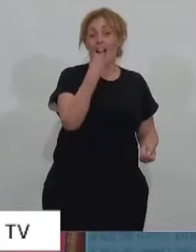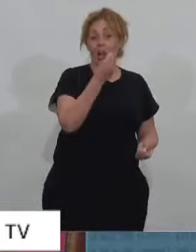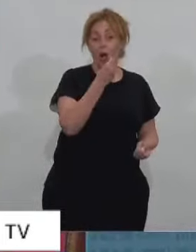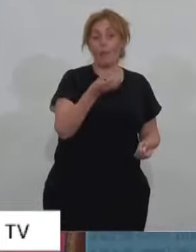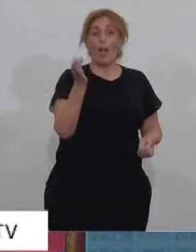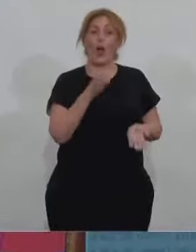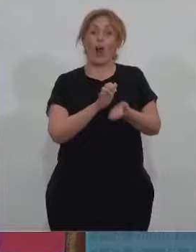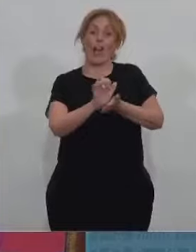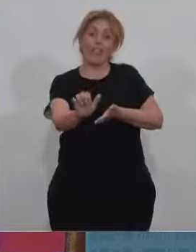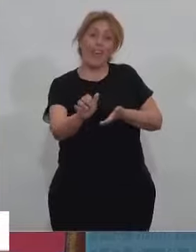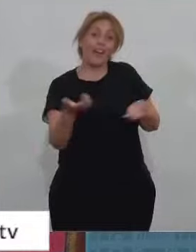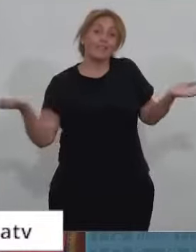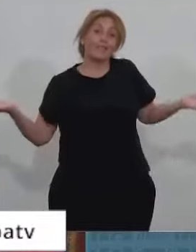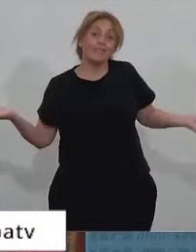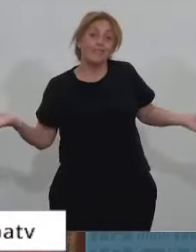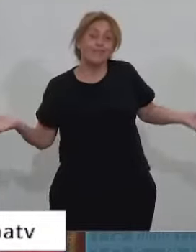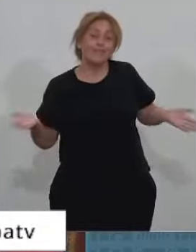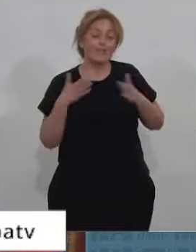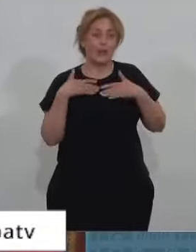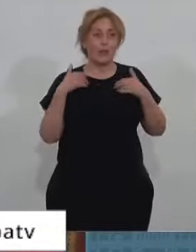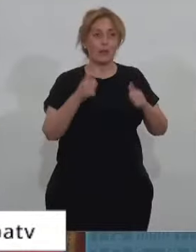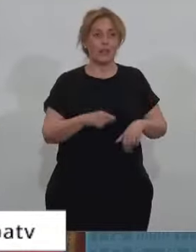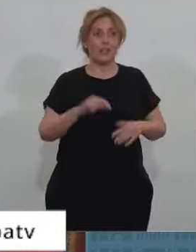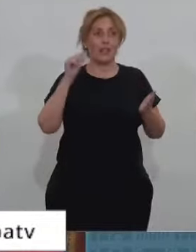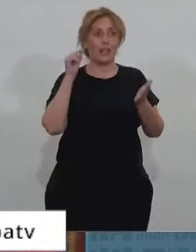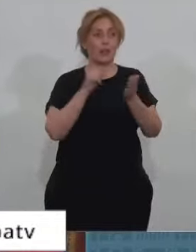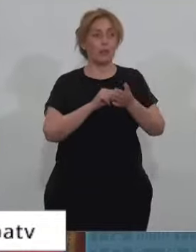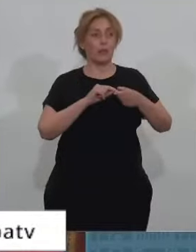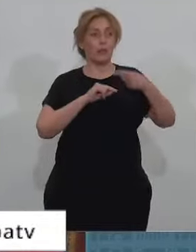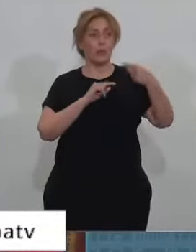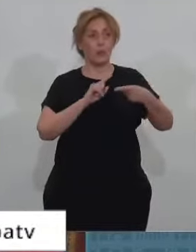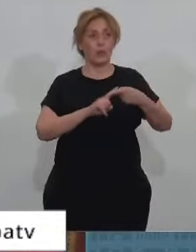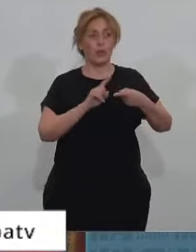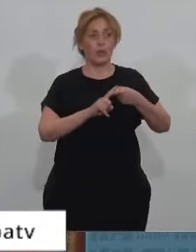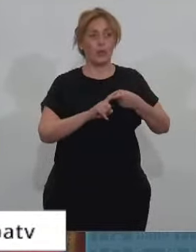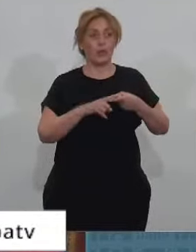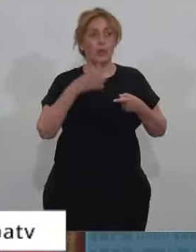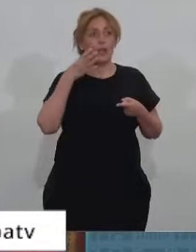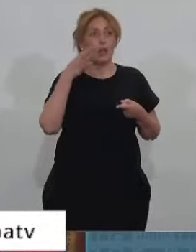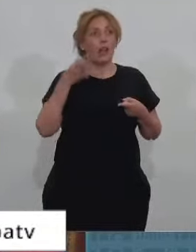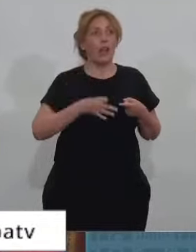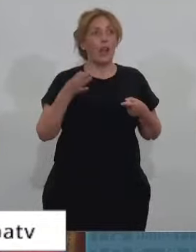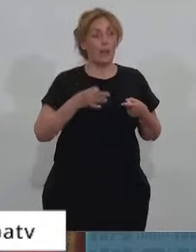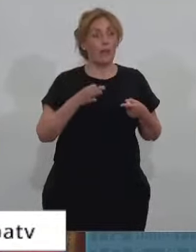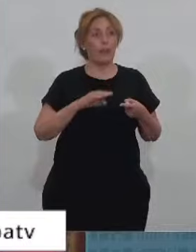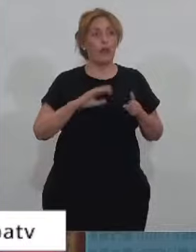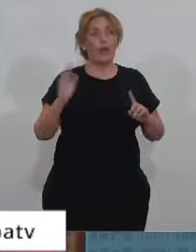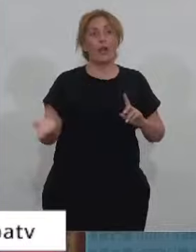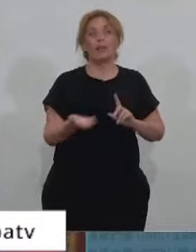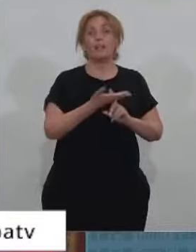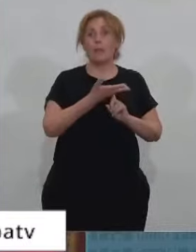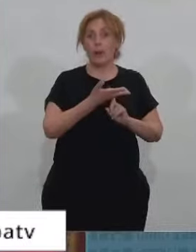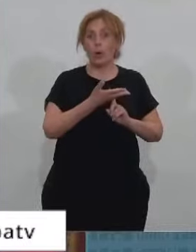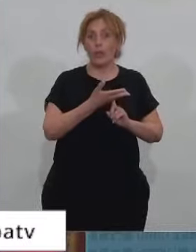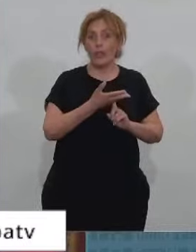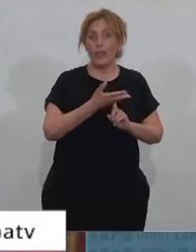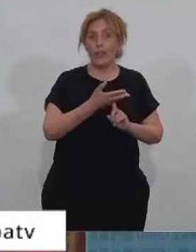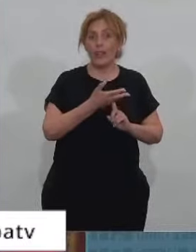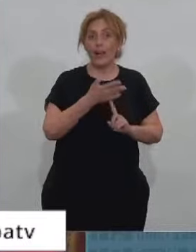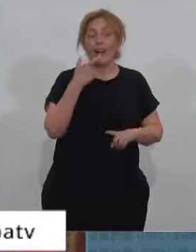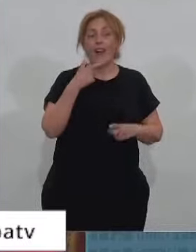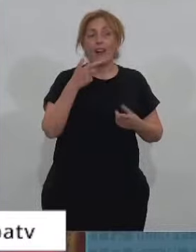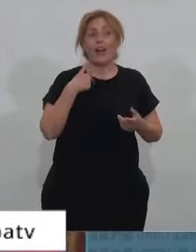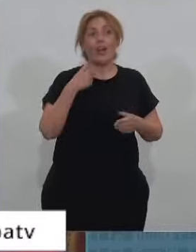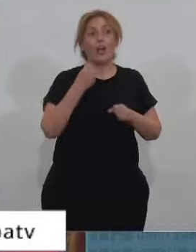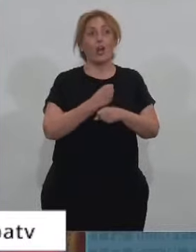uno, pregunta, ¿es cierto que se perjudica a los trabajadores que estaban acogidos al acuerdo del 2018?